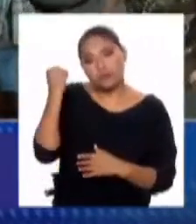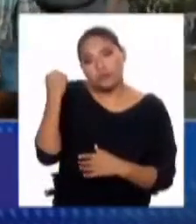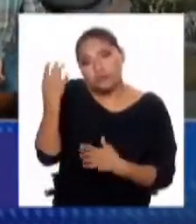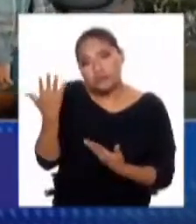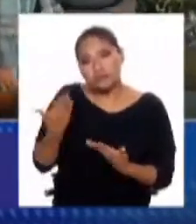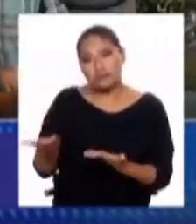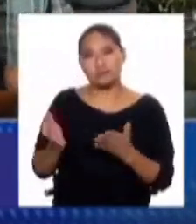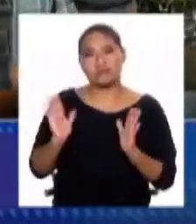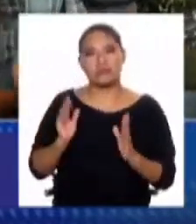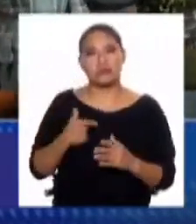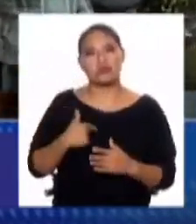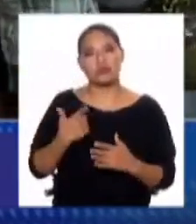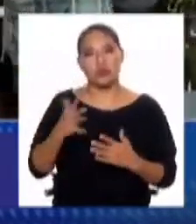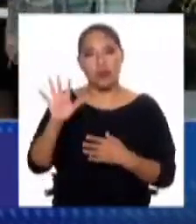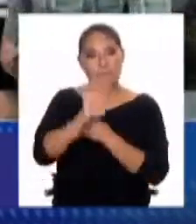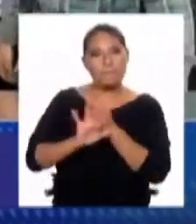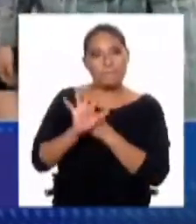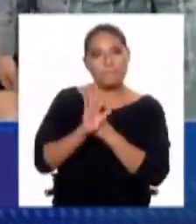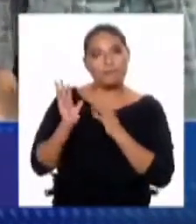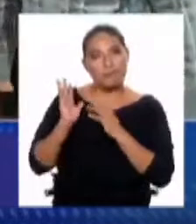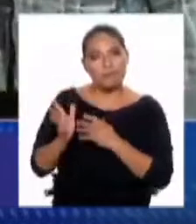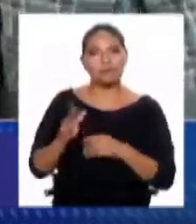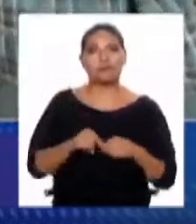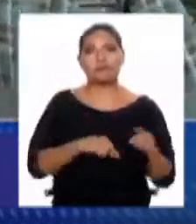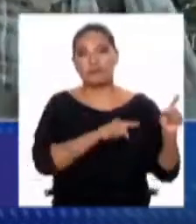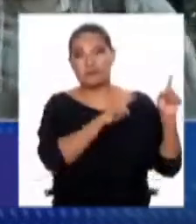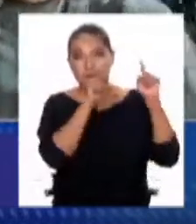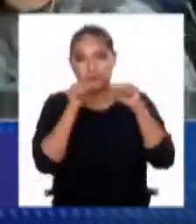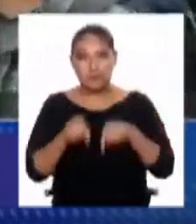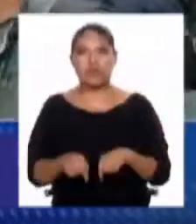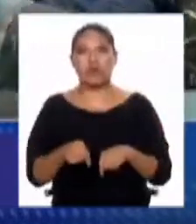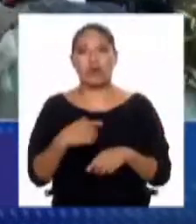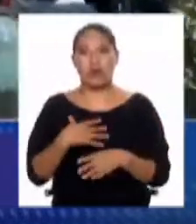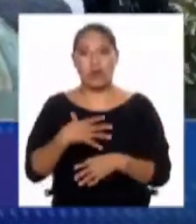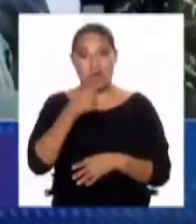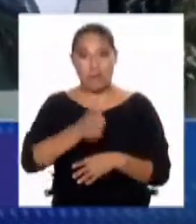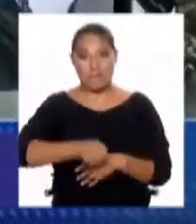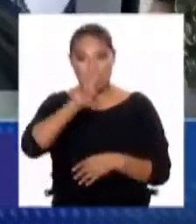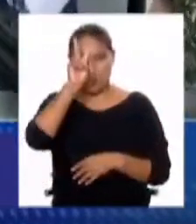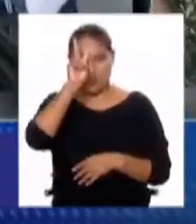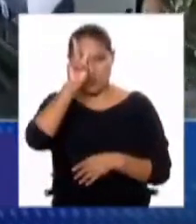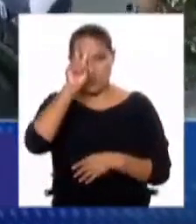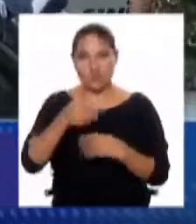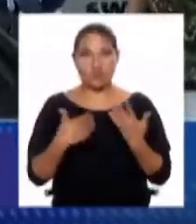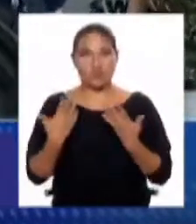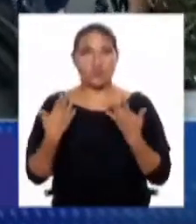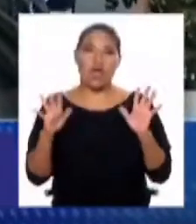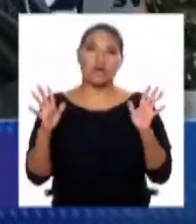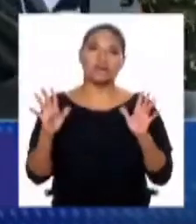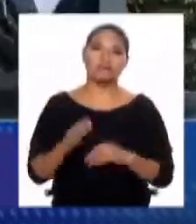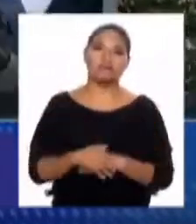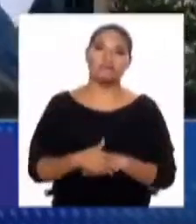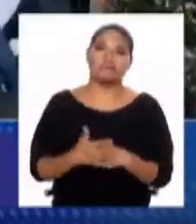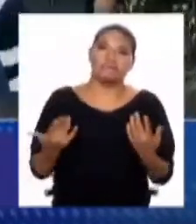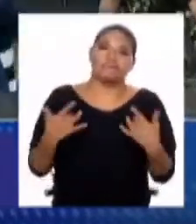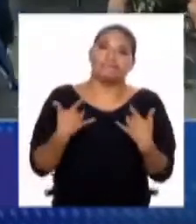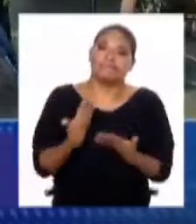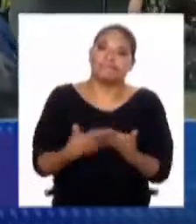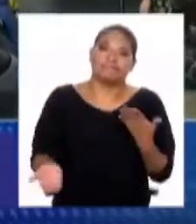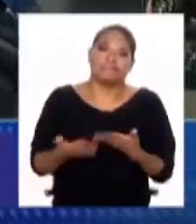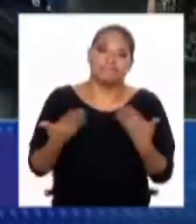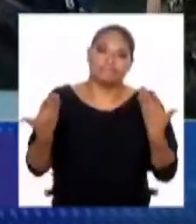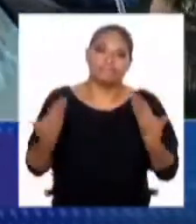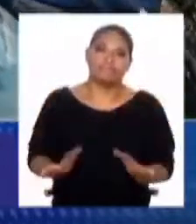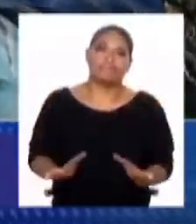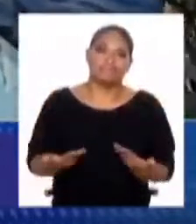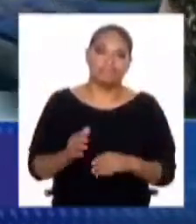hacerlo. Uh-huh. Es derecho a la defensa. Luego llega aquí y ya está. Entonces, como diciendo, ¿no? ¿Para qué soy bueno? Uh-huh. A